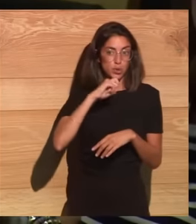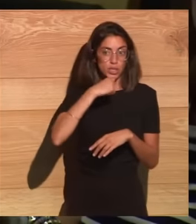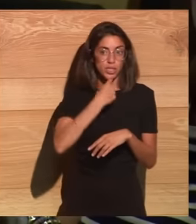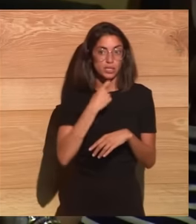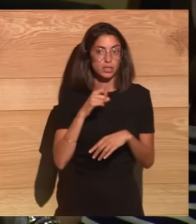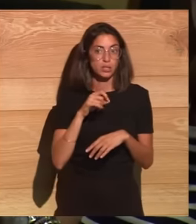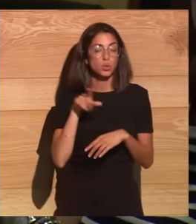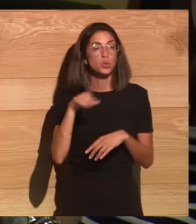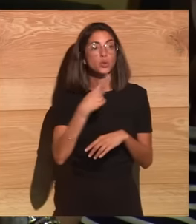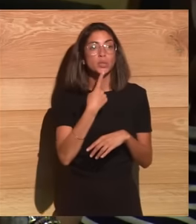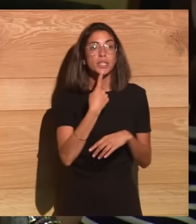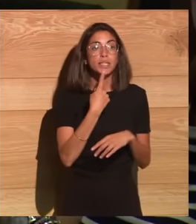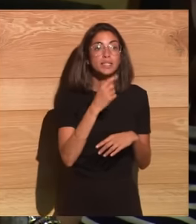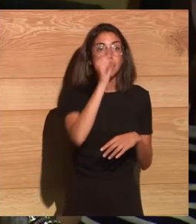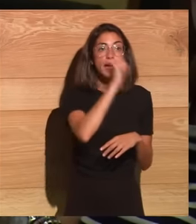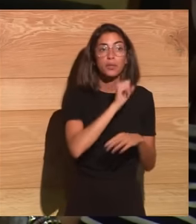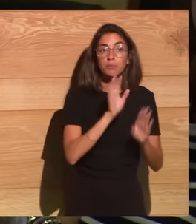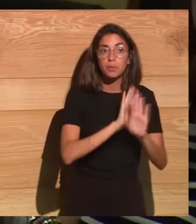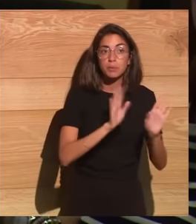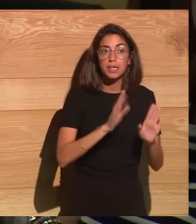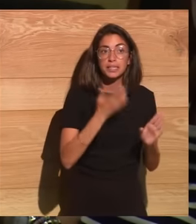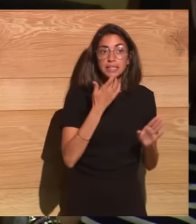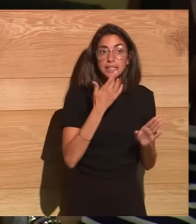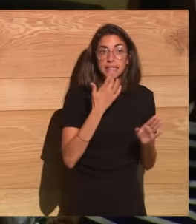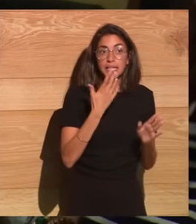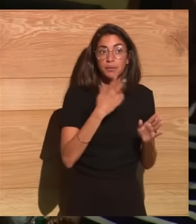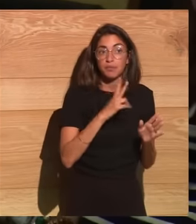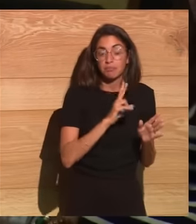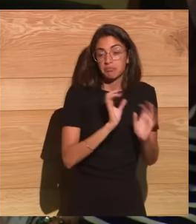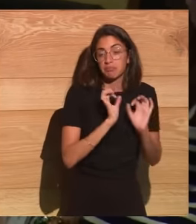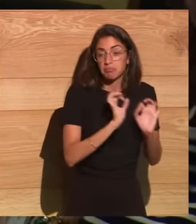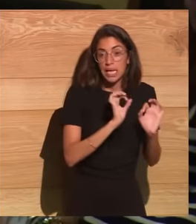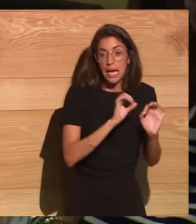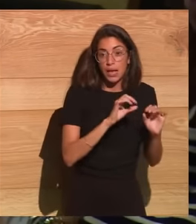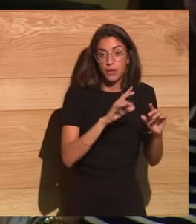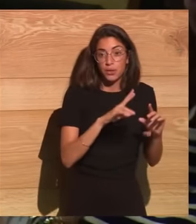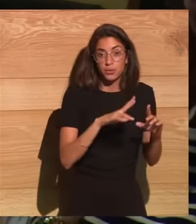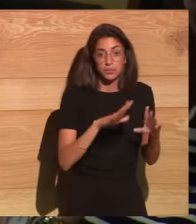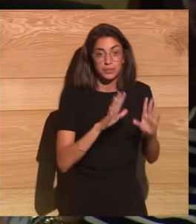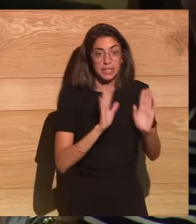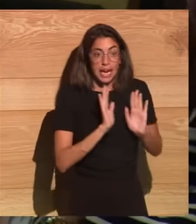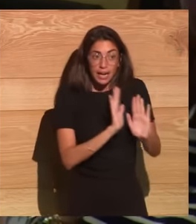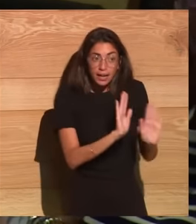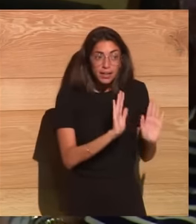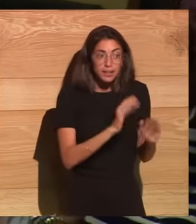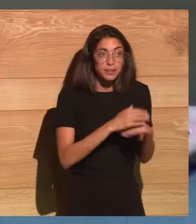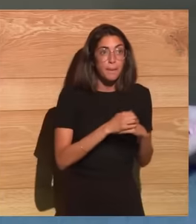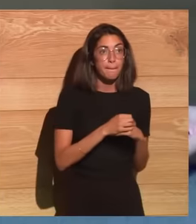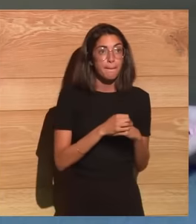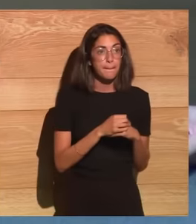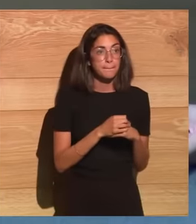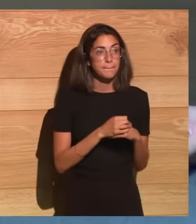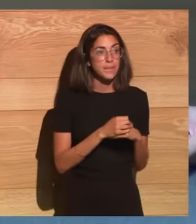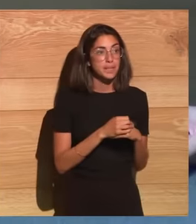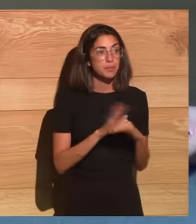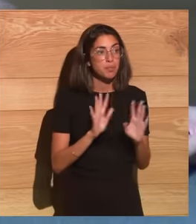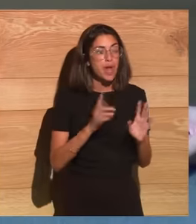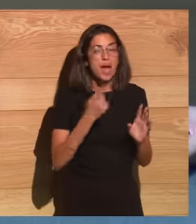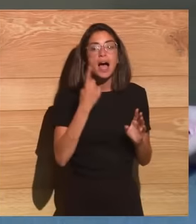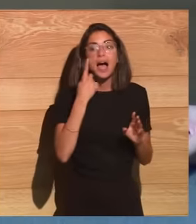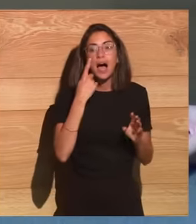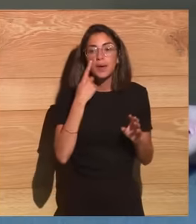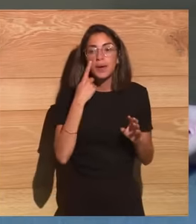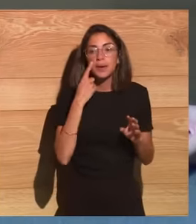dijiste Steel Cage, si es la versión de estudio normal, no te da. O sea... ¿Pero quién ha dejado pasar al gordo en